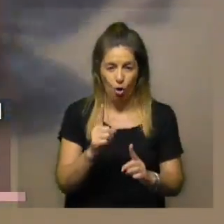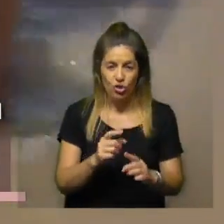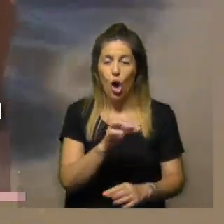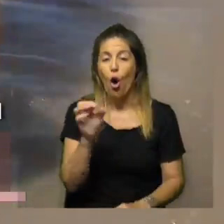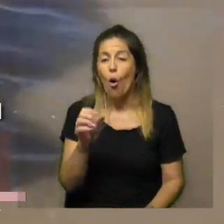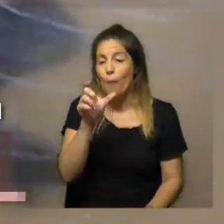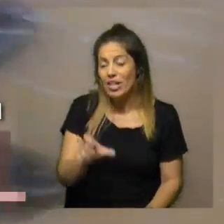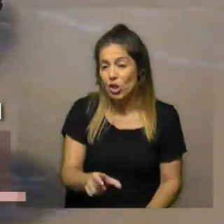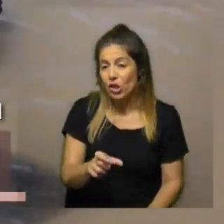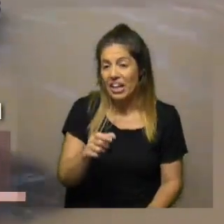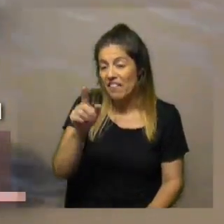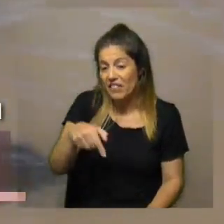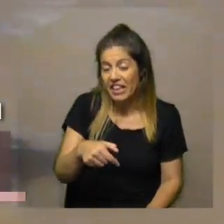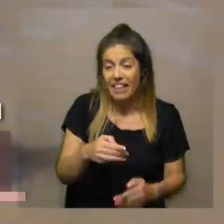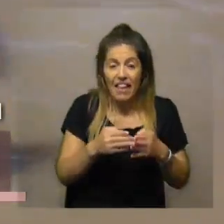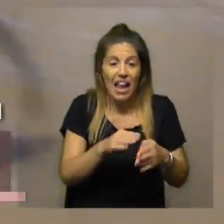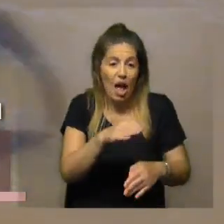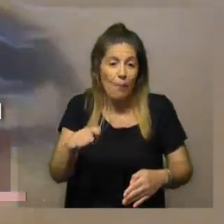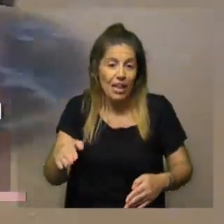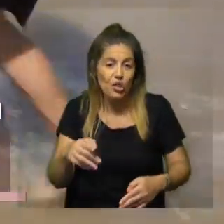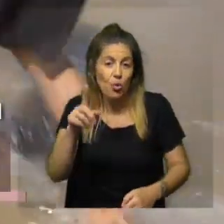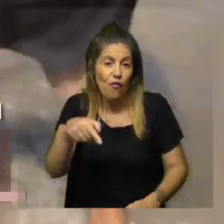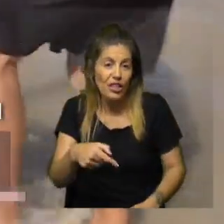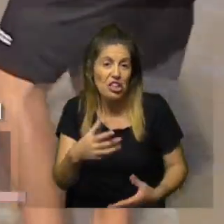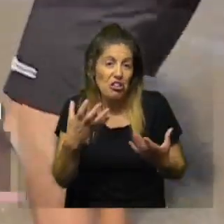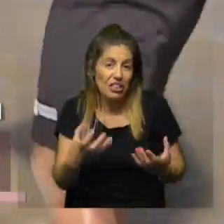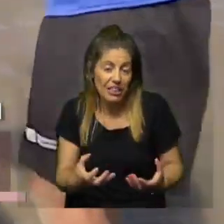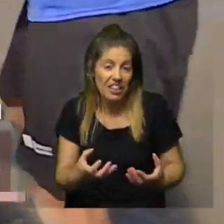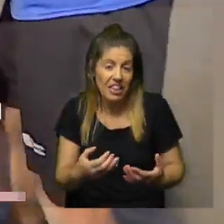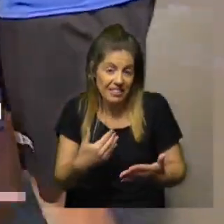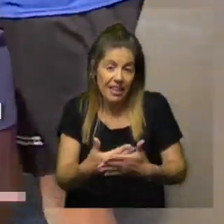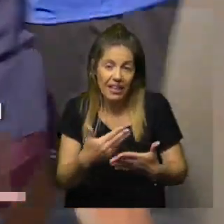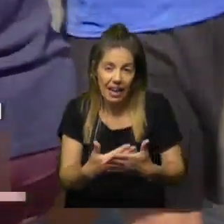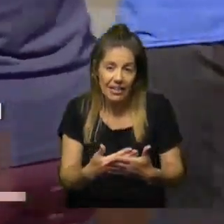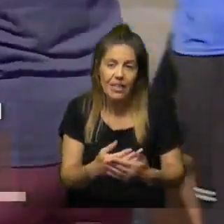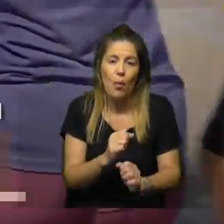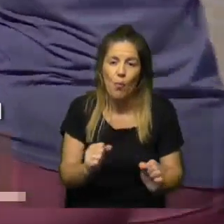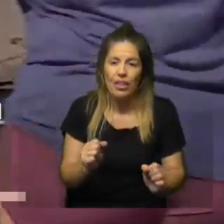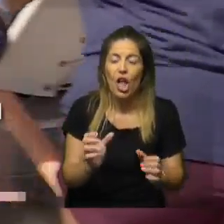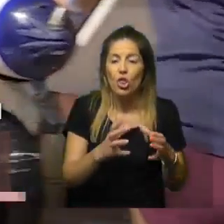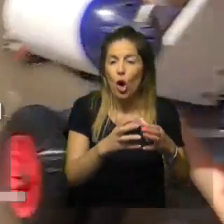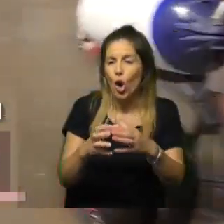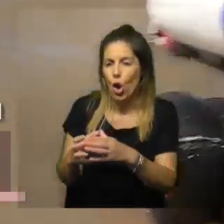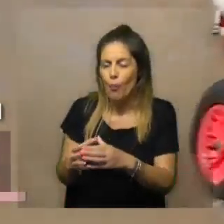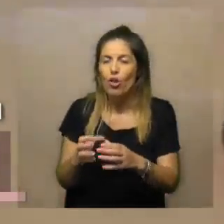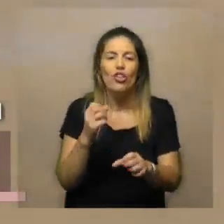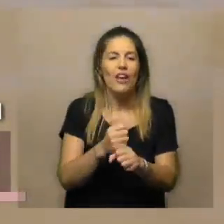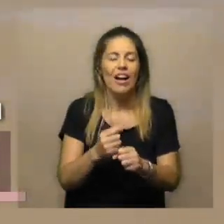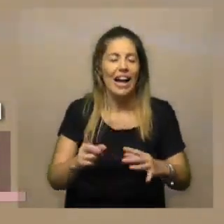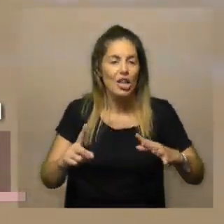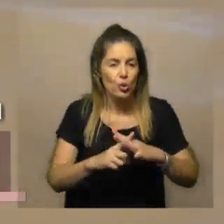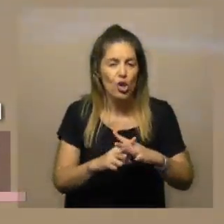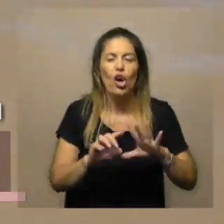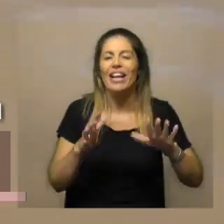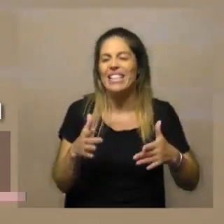personas que mismo bajan a la playa, ¿no? Si uno bajó a la playa y quiere arrimarse, porque todos los módulos trabajan en inclusión. ¿Qué significa